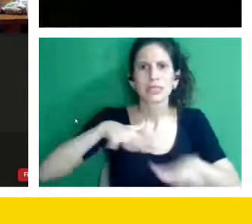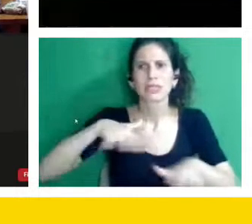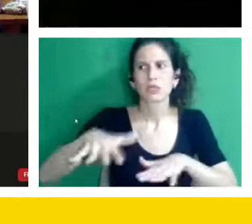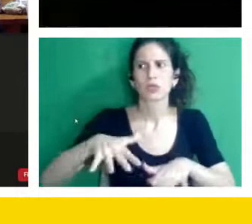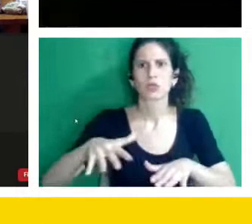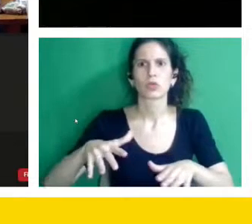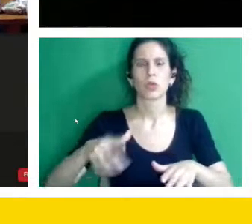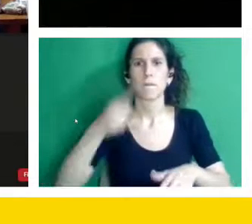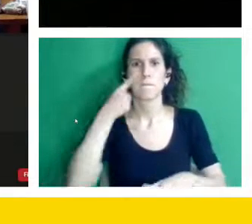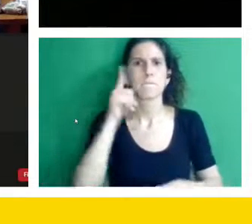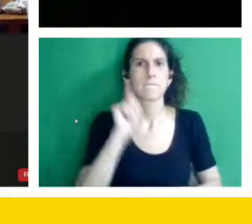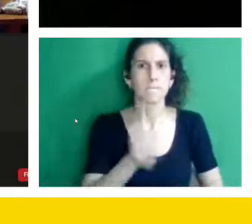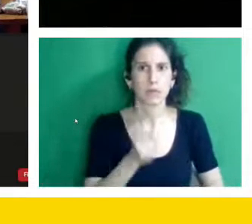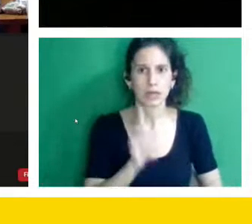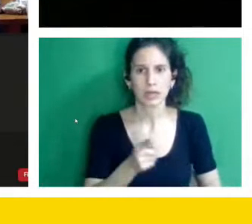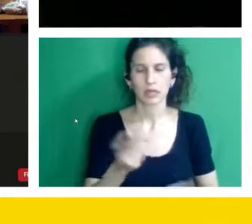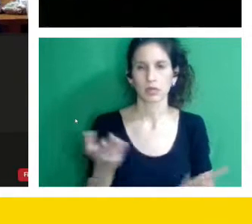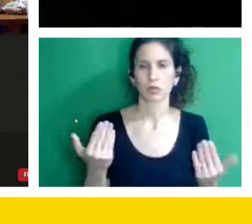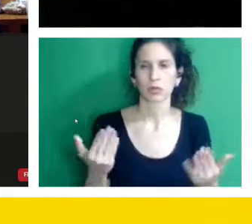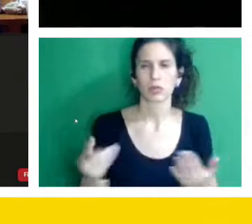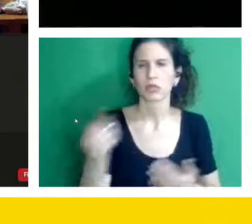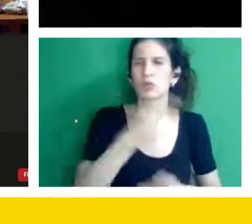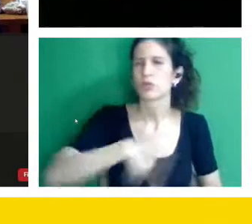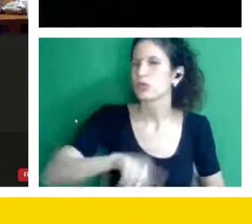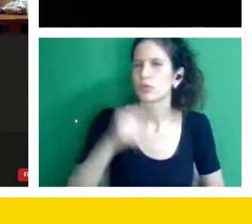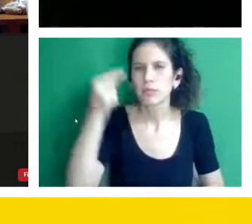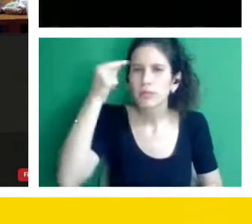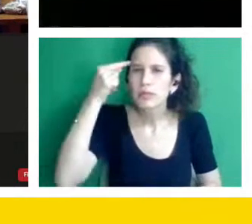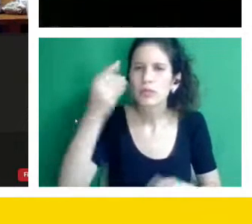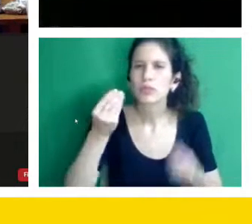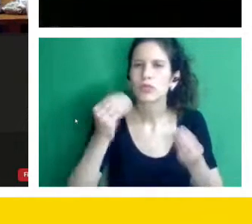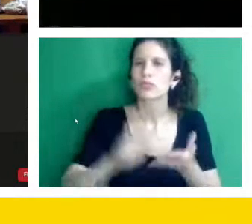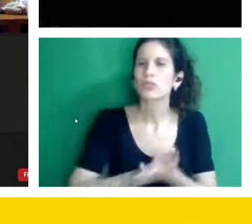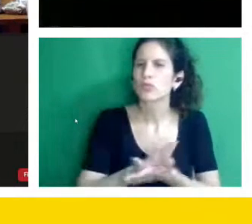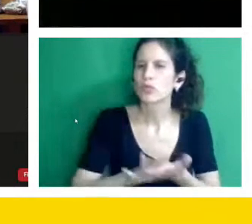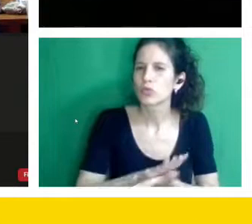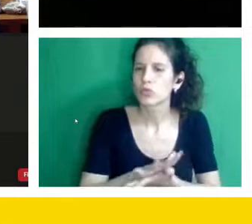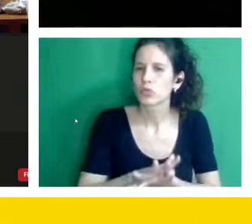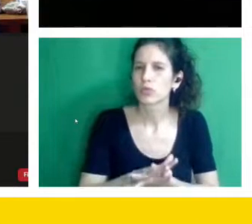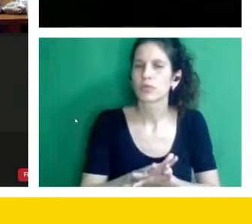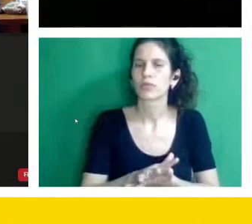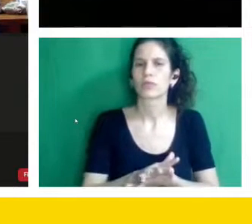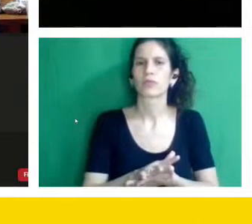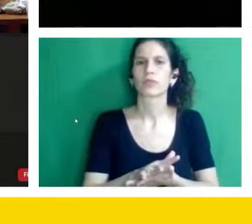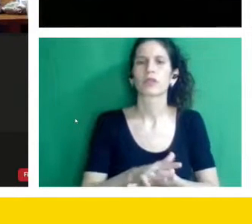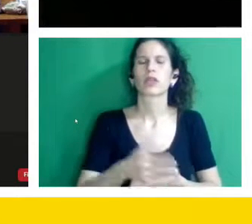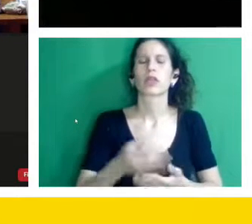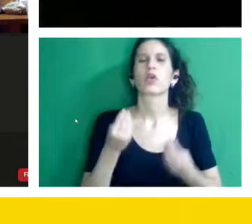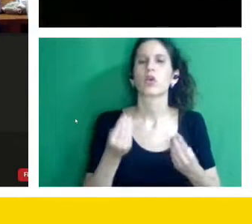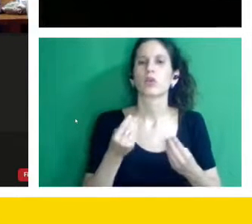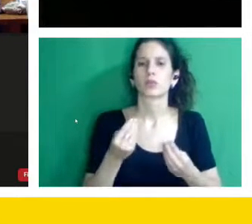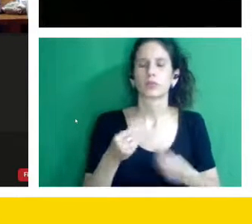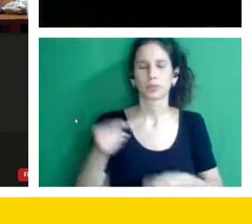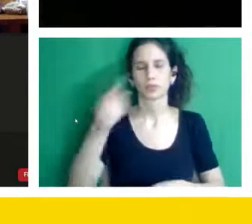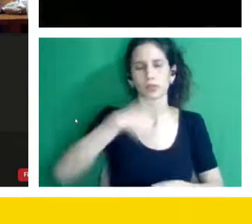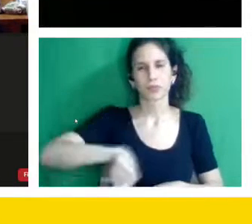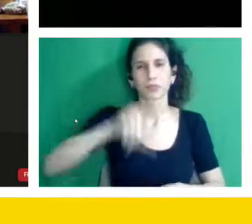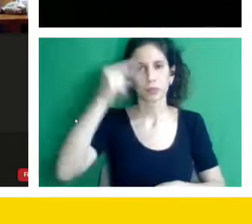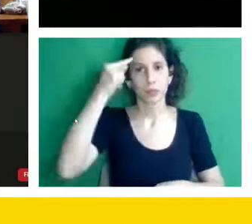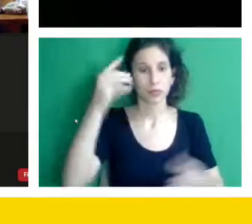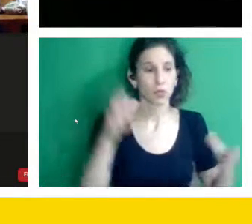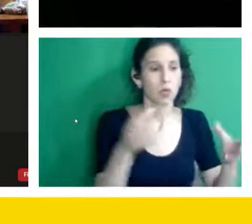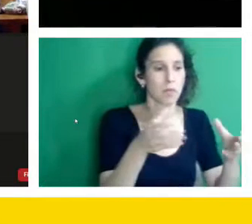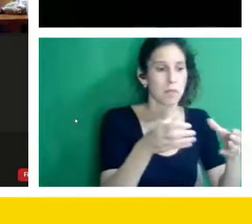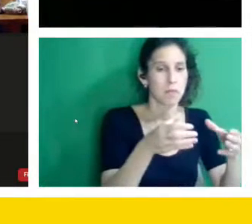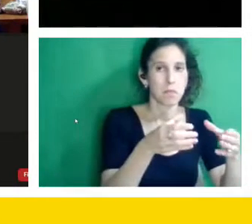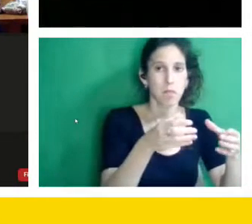tener, y la bajada va a ser a nivel de la comunidad, es decir, a nivel de las organizaciones, es decir, a nivel de los grupos de personas que